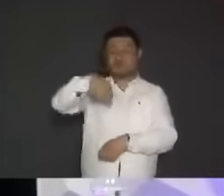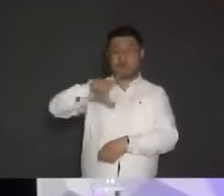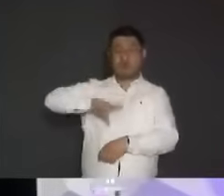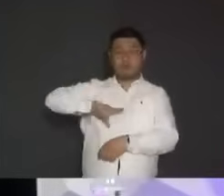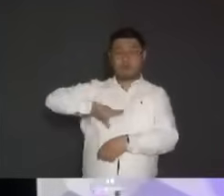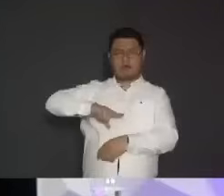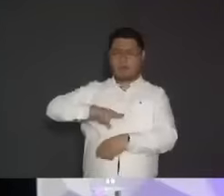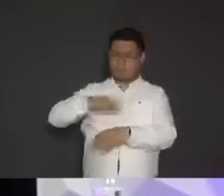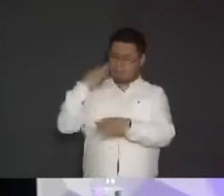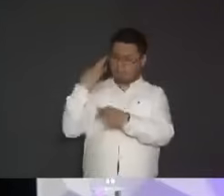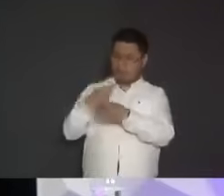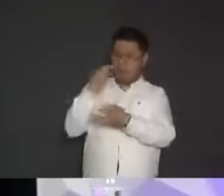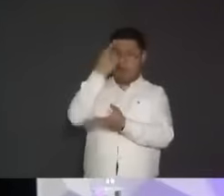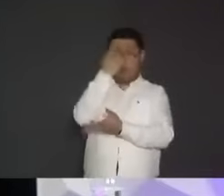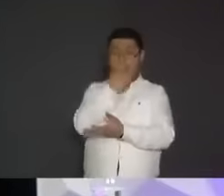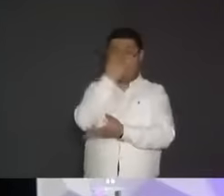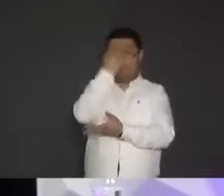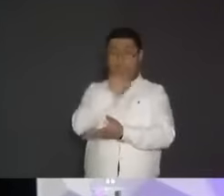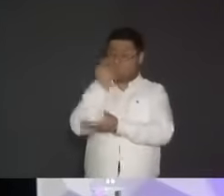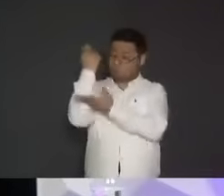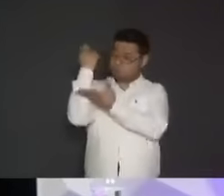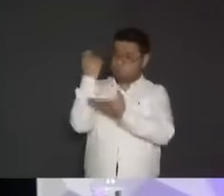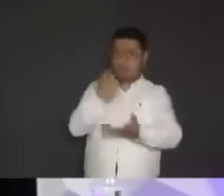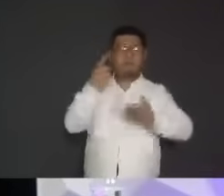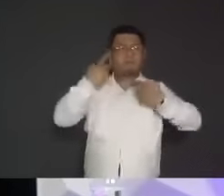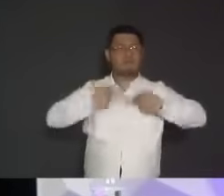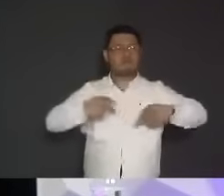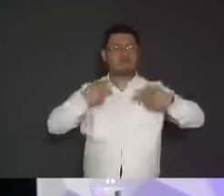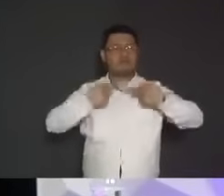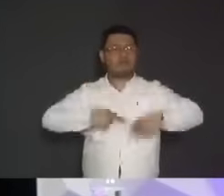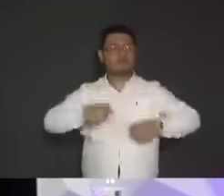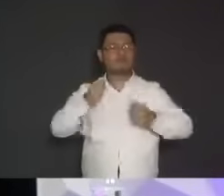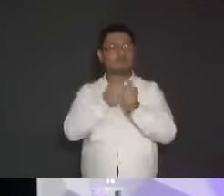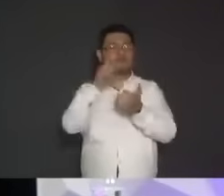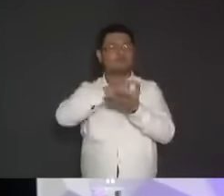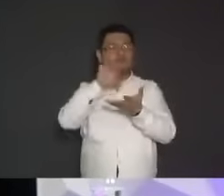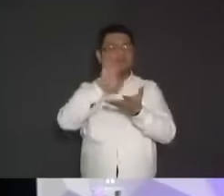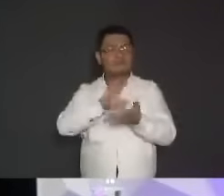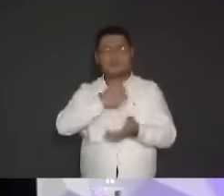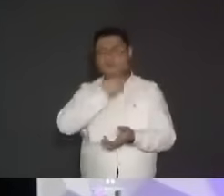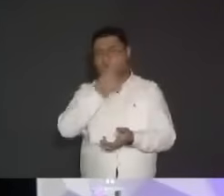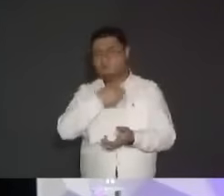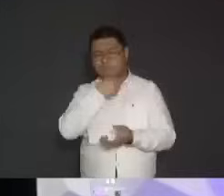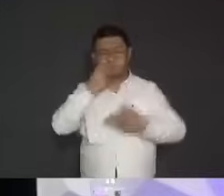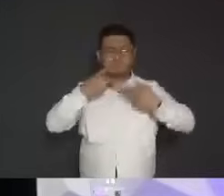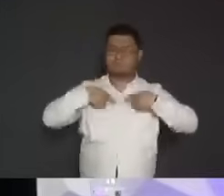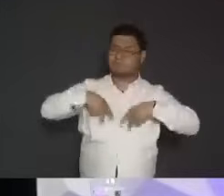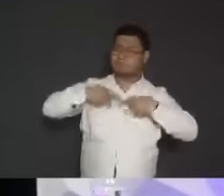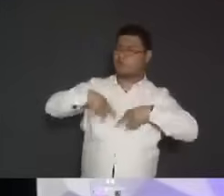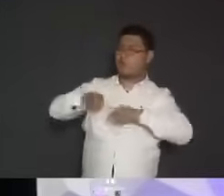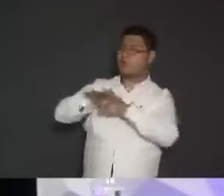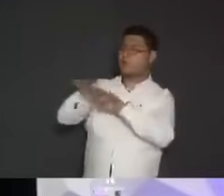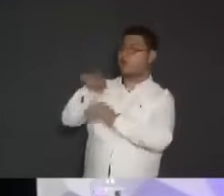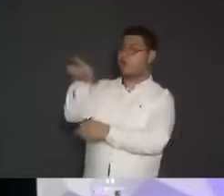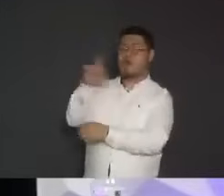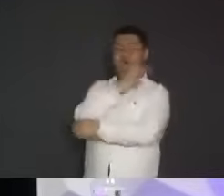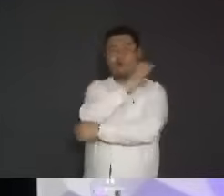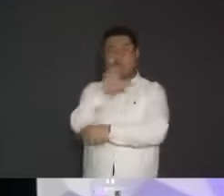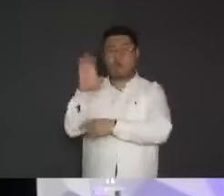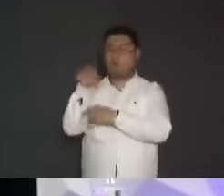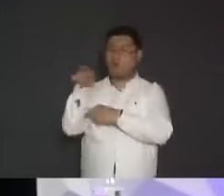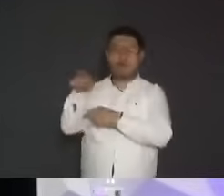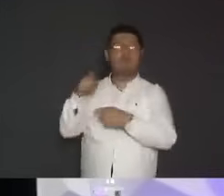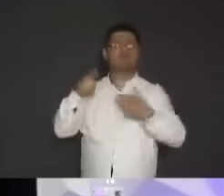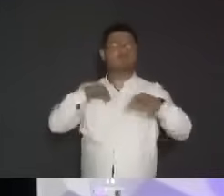las pensiones para adultos mayores, para personas con discapacidad, el apoyo a los campesinos, el apoyo a los